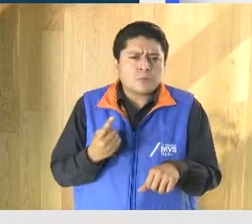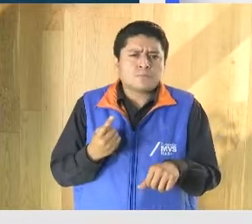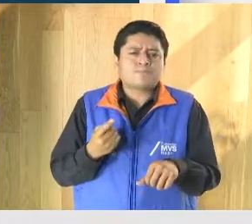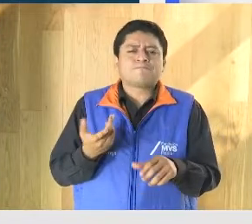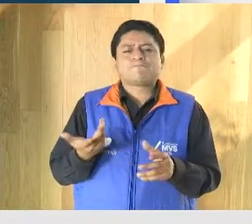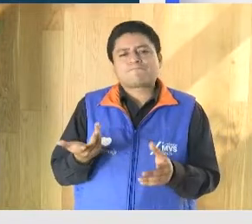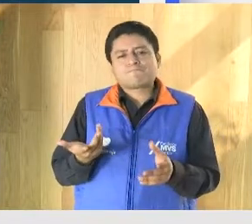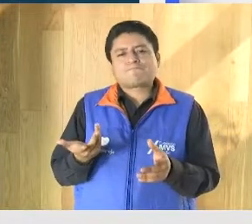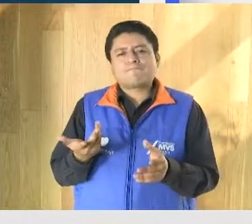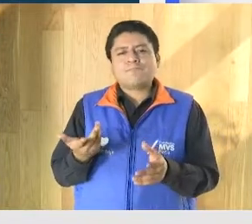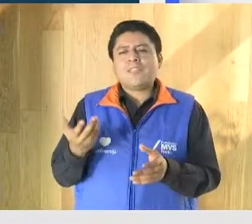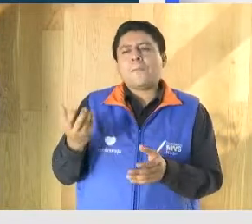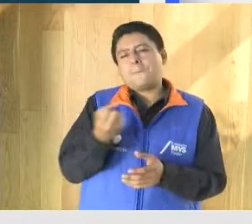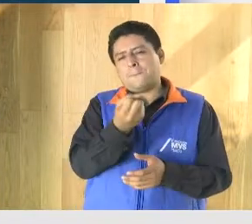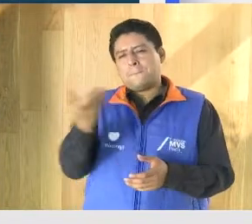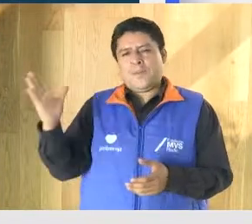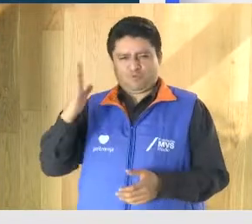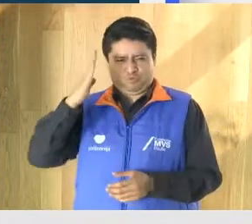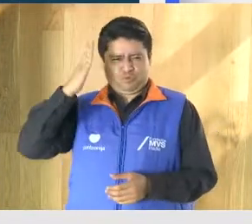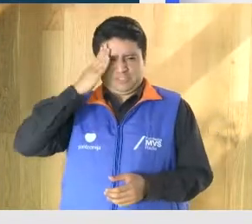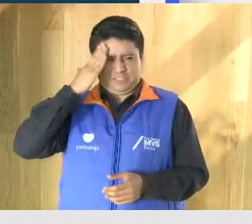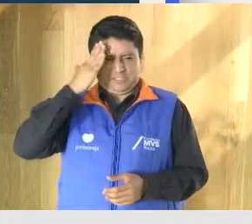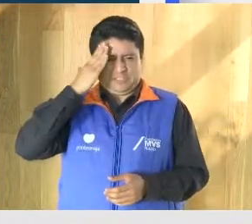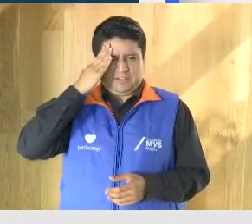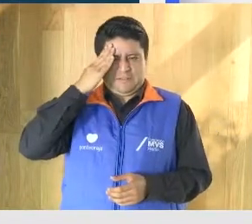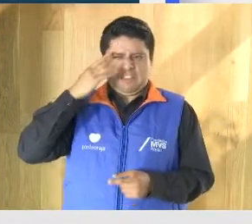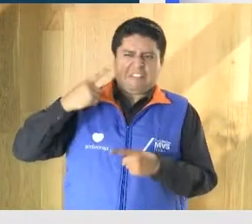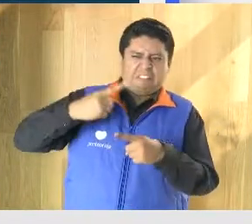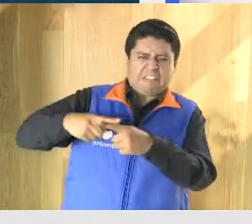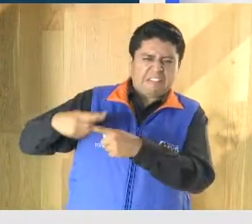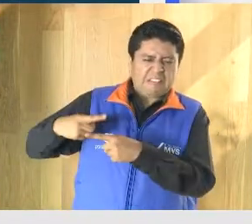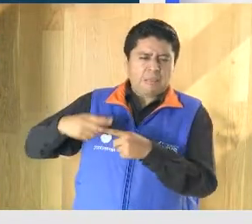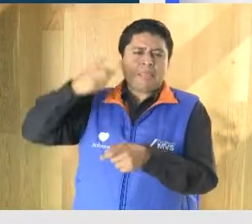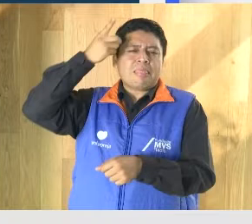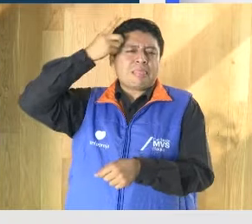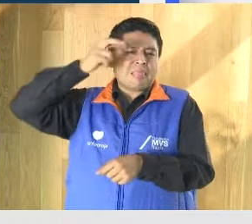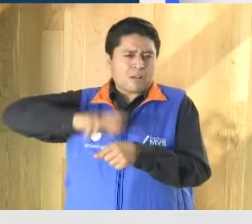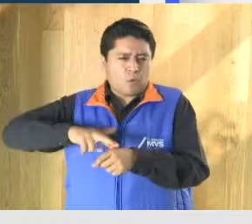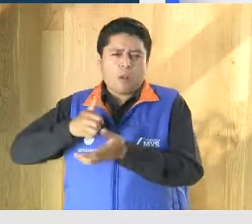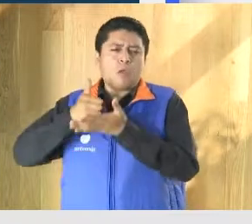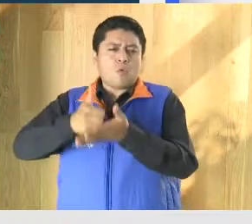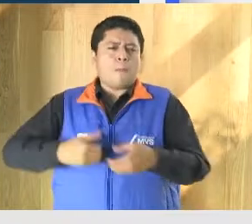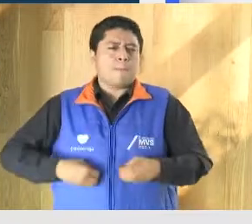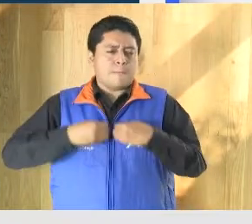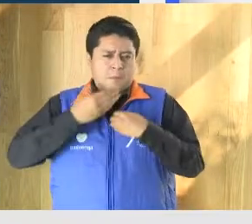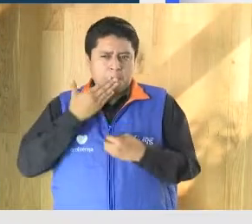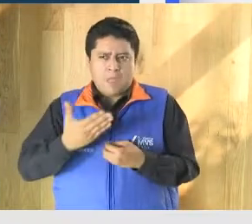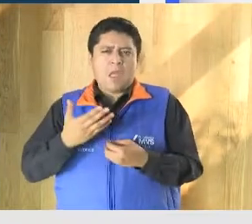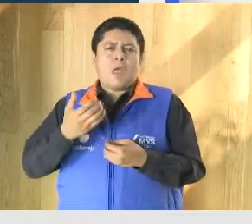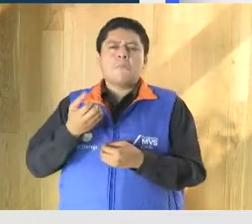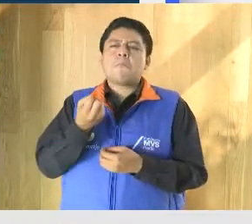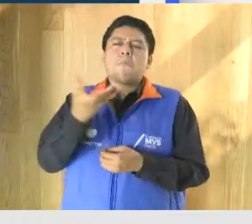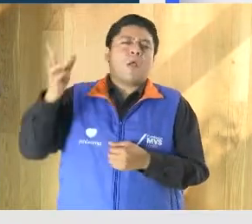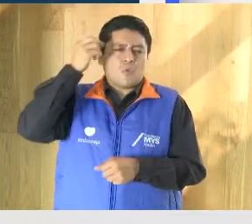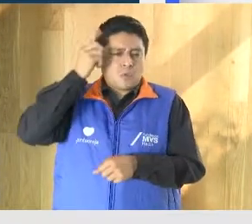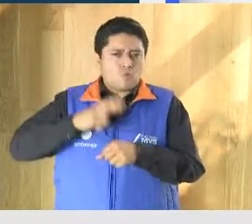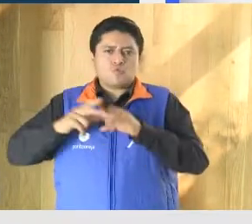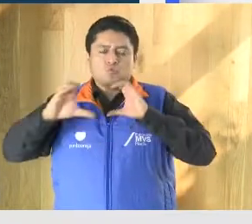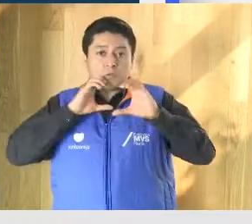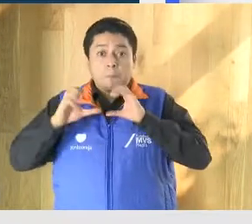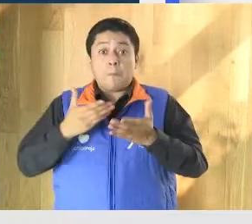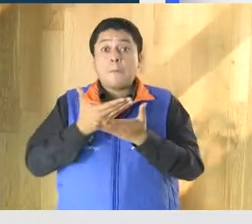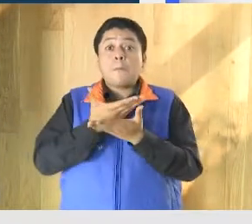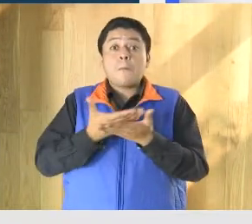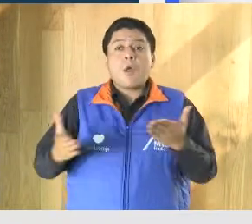programas de liderazgo empresarial pues eran los directores de sostenibilidad, algunas veces directores de comunicación, pero ahora son los CEOs los que